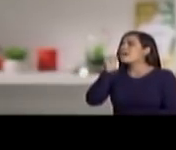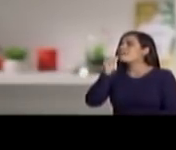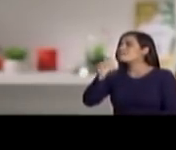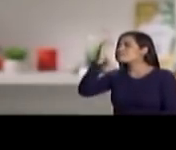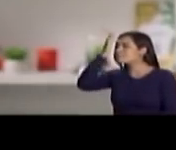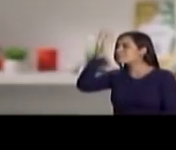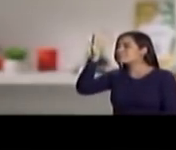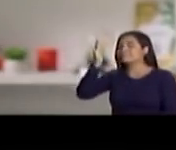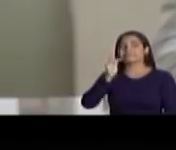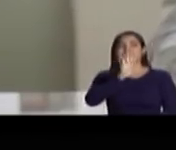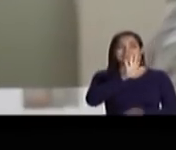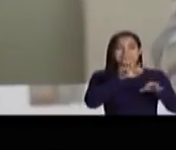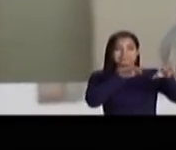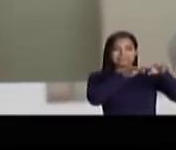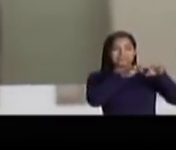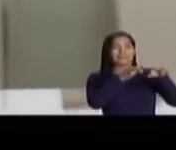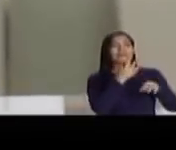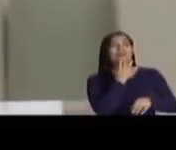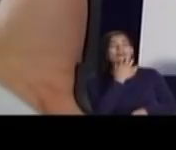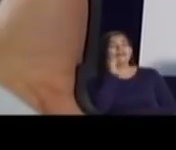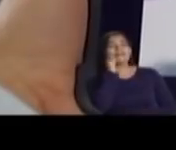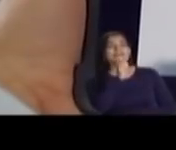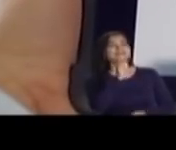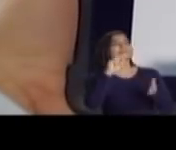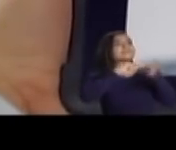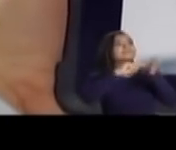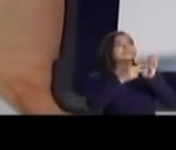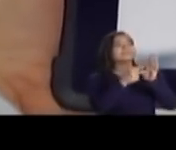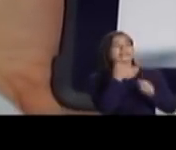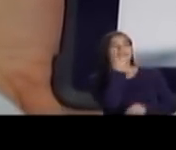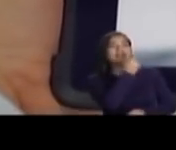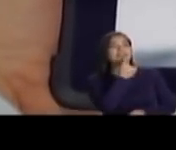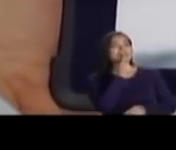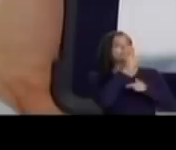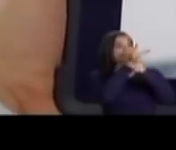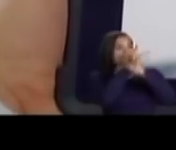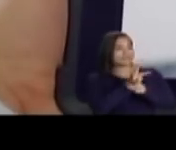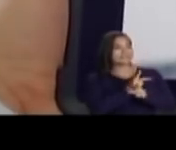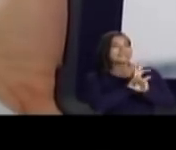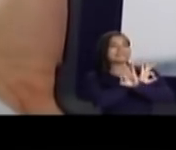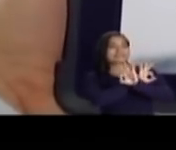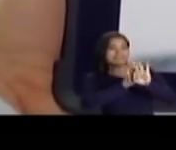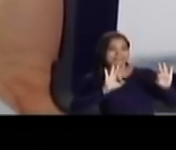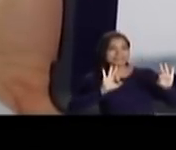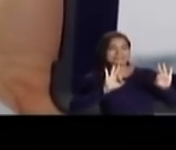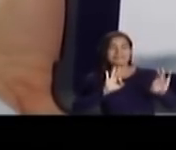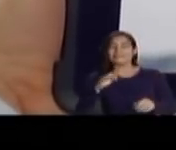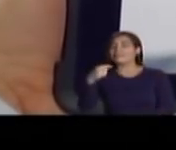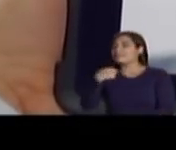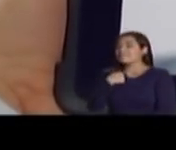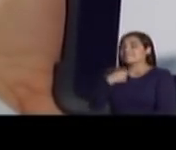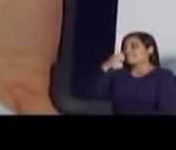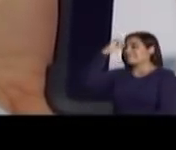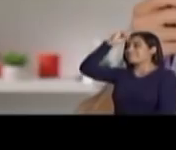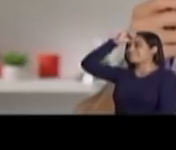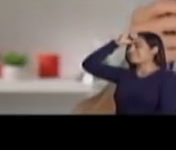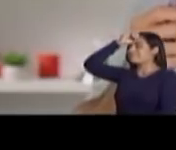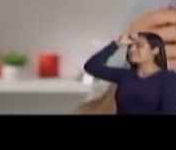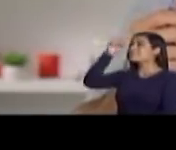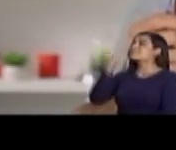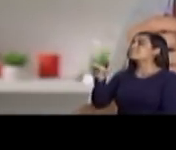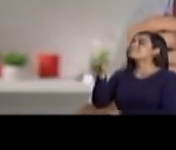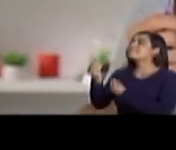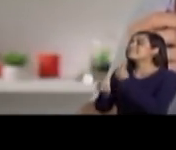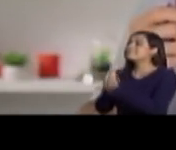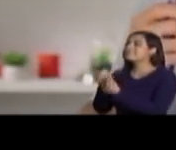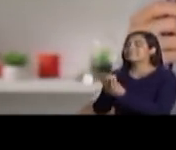por qué pasa esto claro porque tiene una nueva fórmula con tecnología que cambia de color se vuelve azul y esto te muestra que tu boca está más protegida